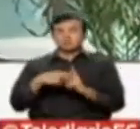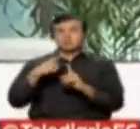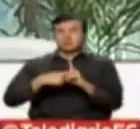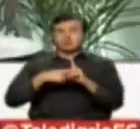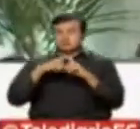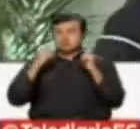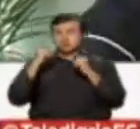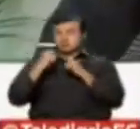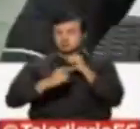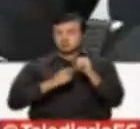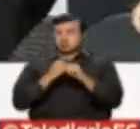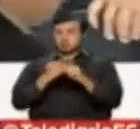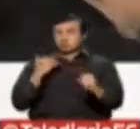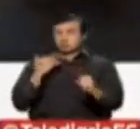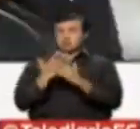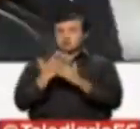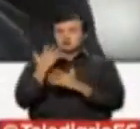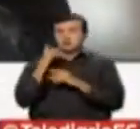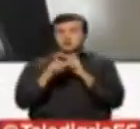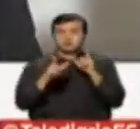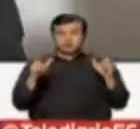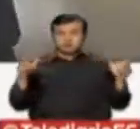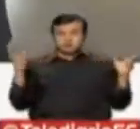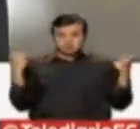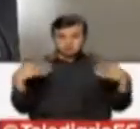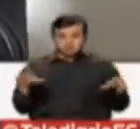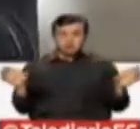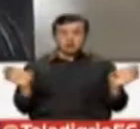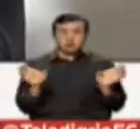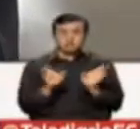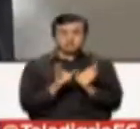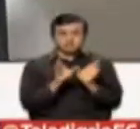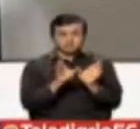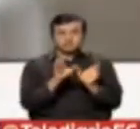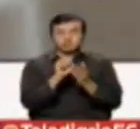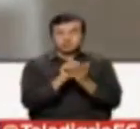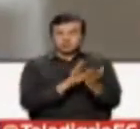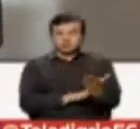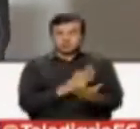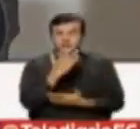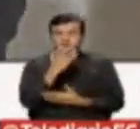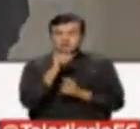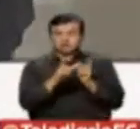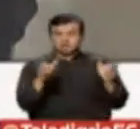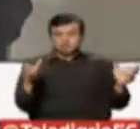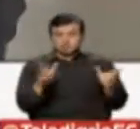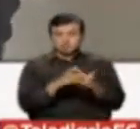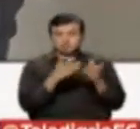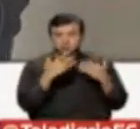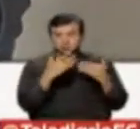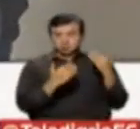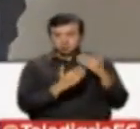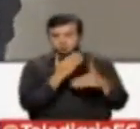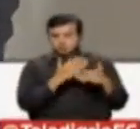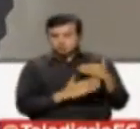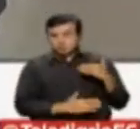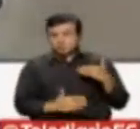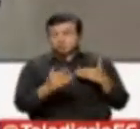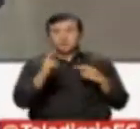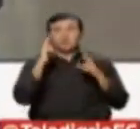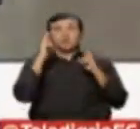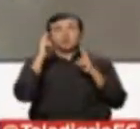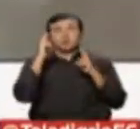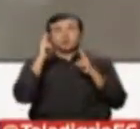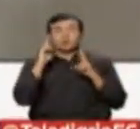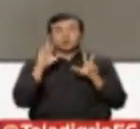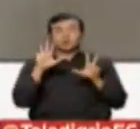pasado 15 personas ya han sido capacitadas en el programa en esta nueva etapa que viene esperamos que